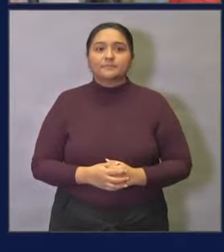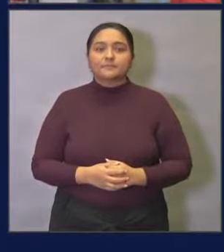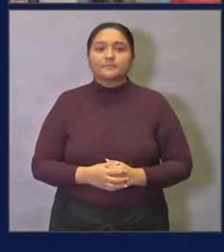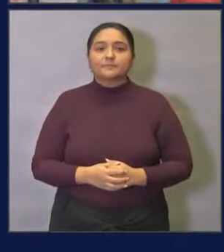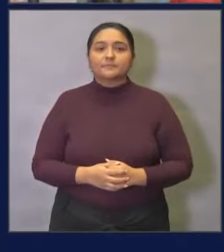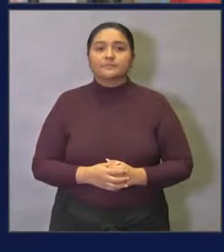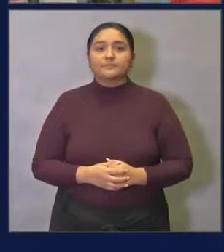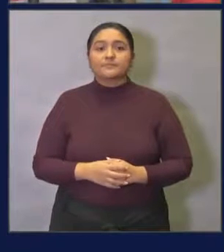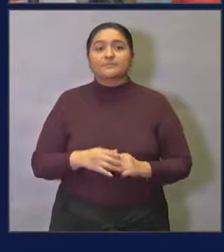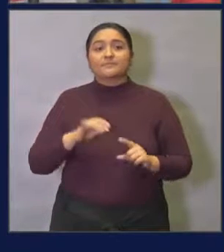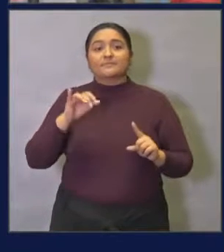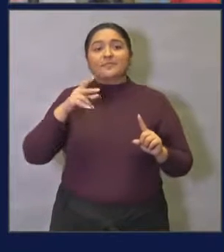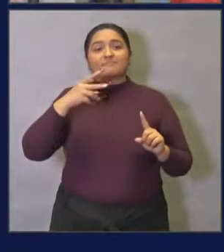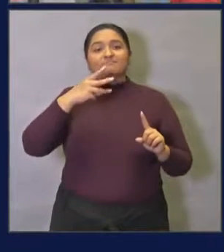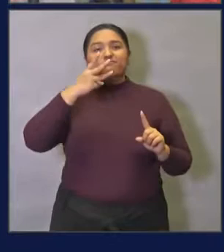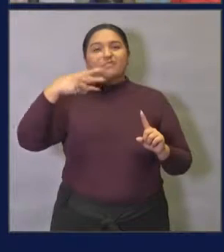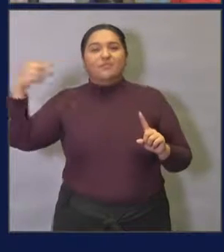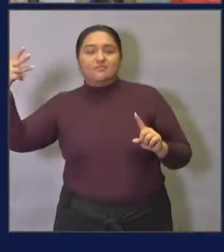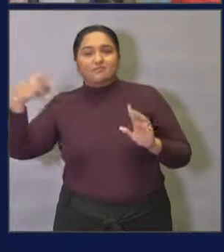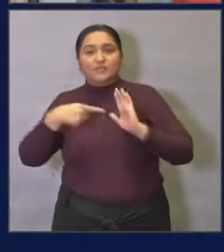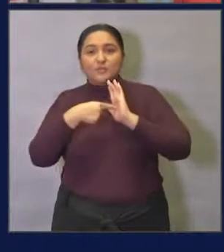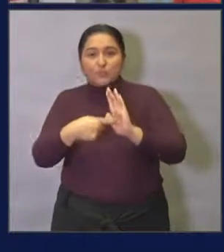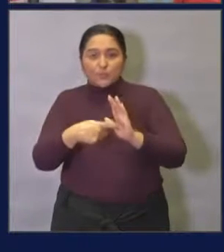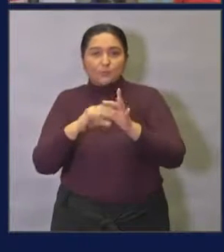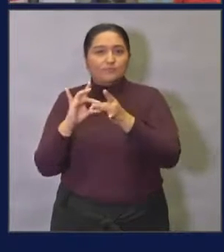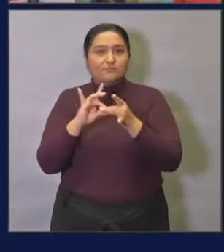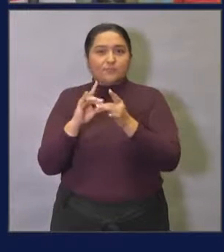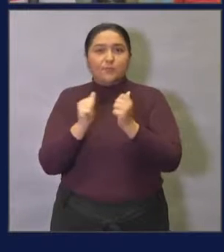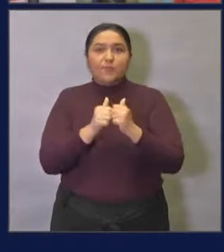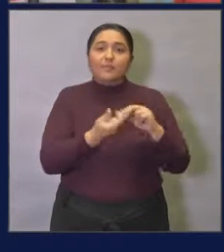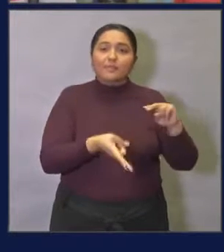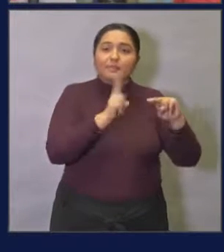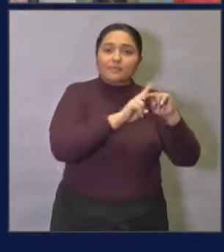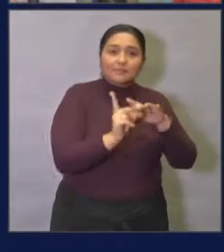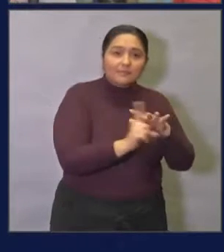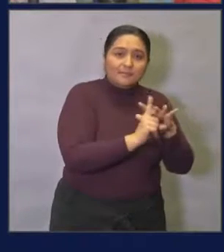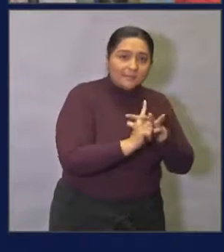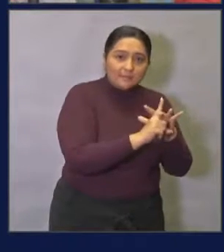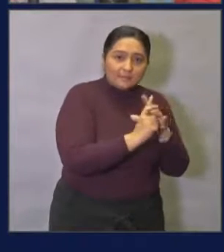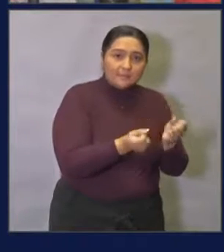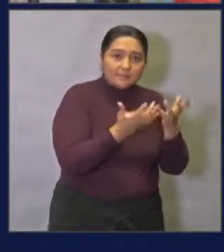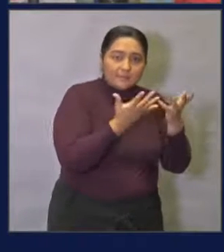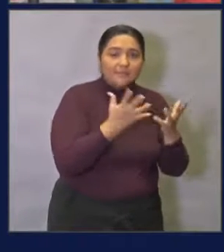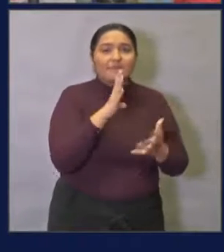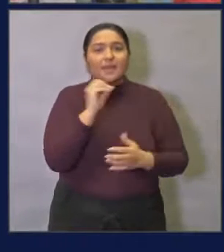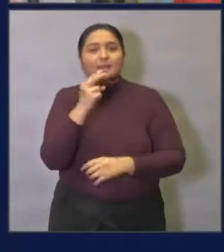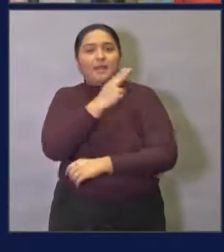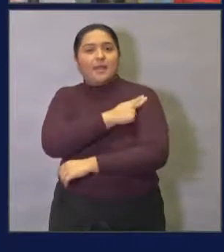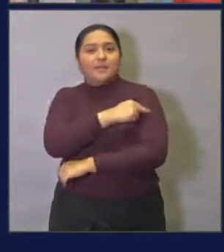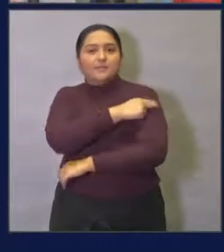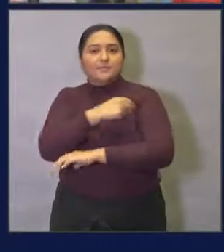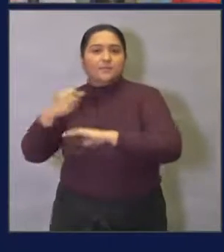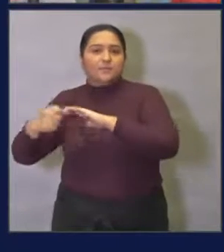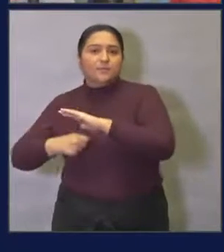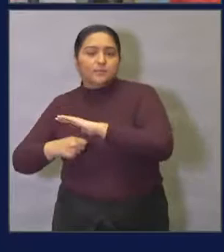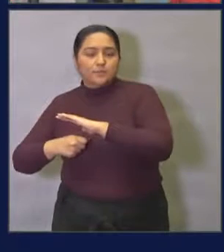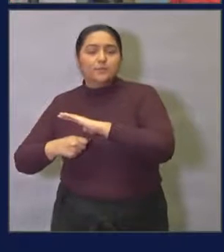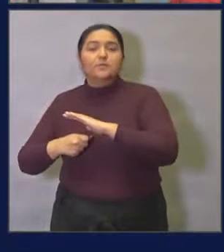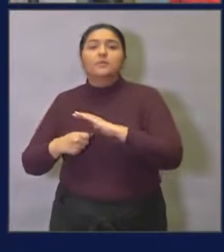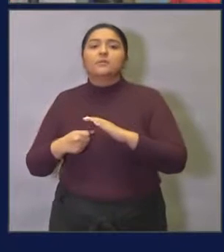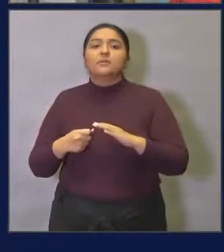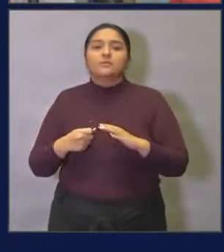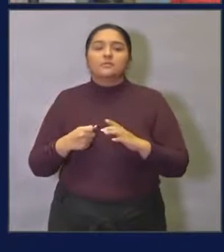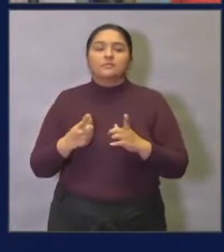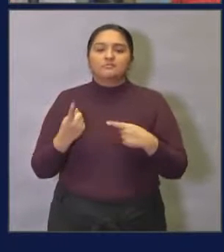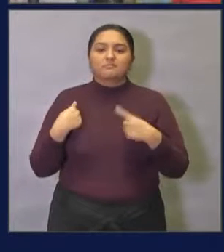Este gráfico muestra la relación entre el aumento de casos y el aumento de las hospitalizaciones y últimamente